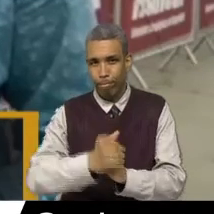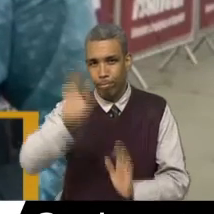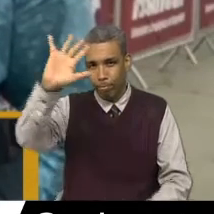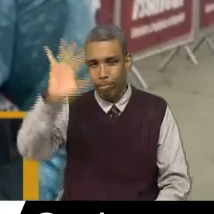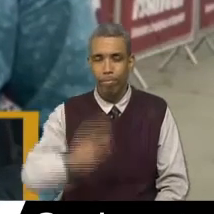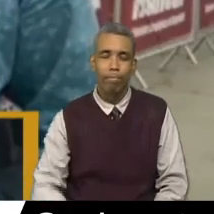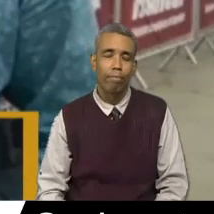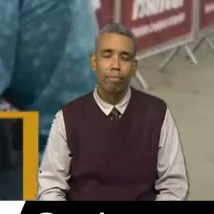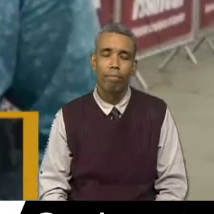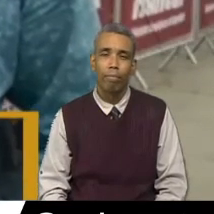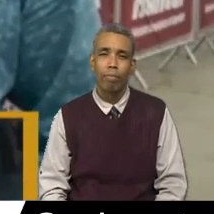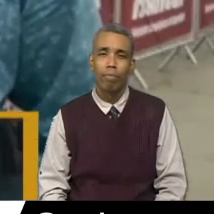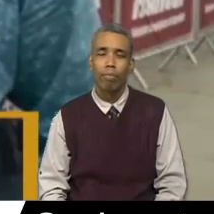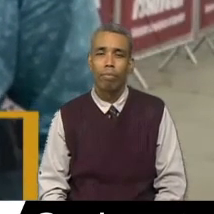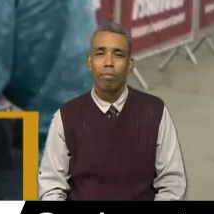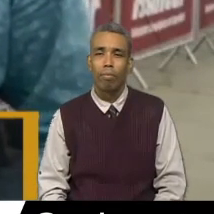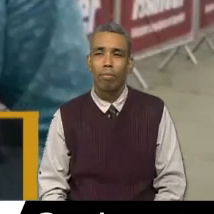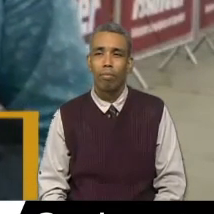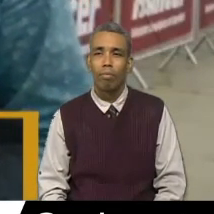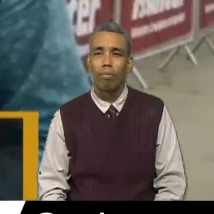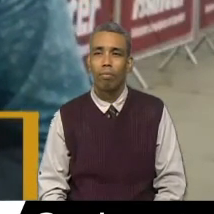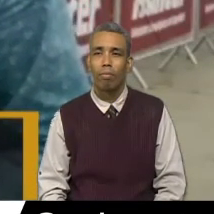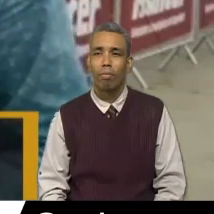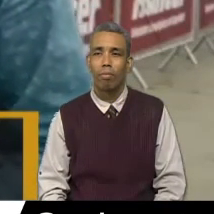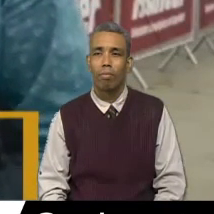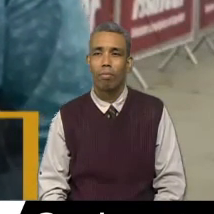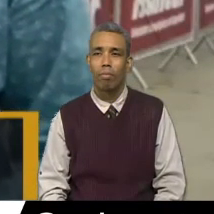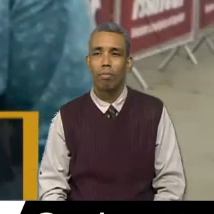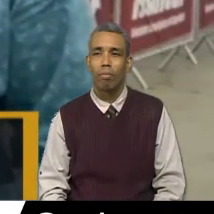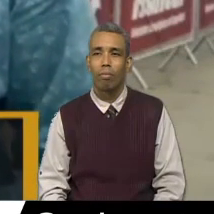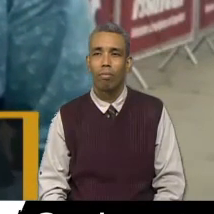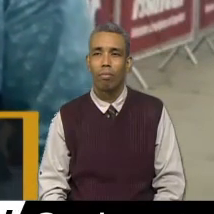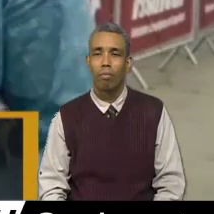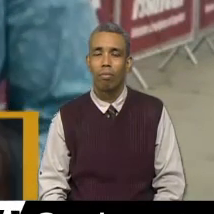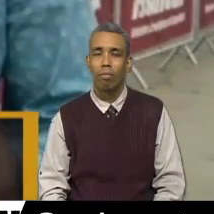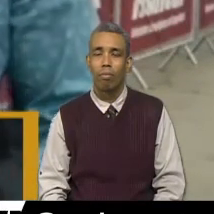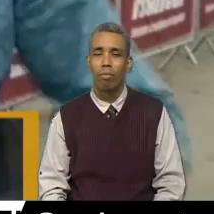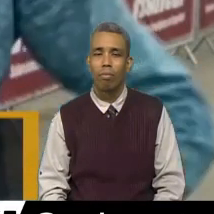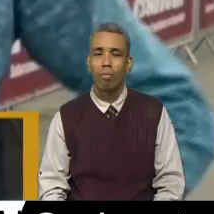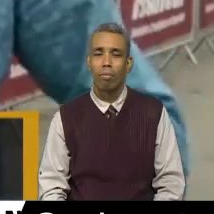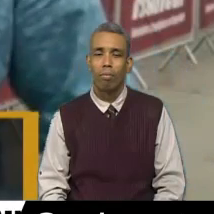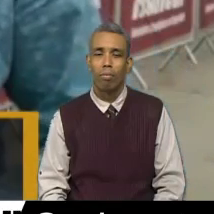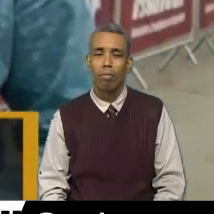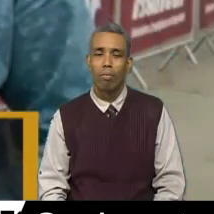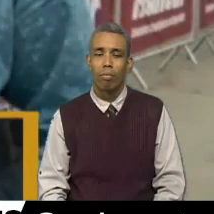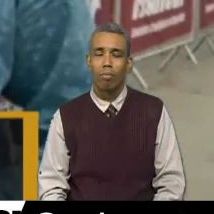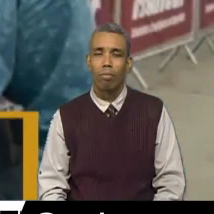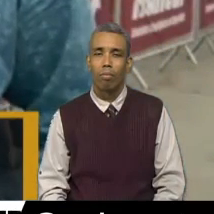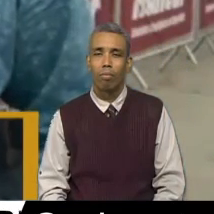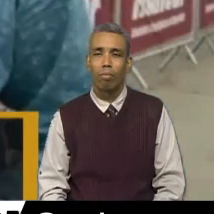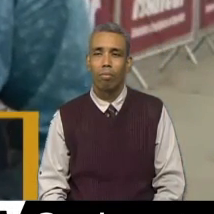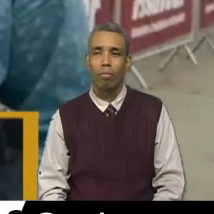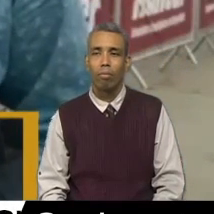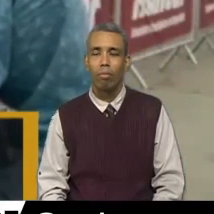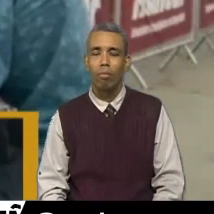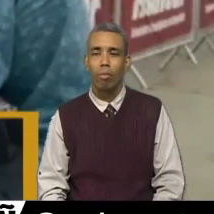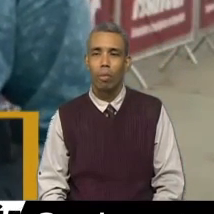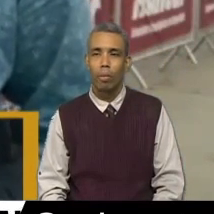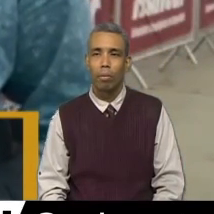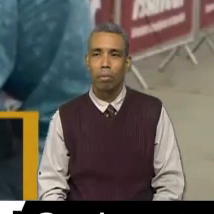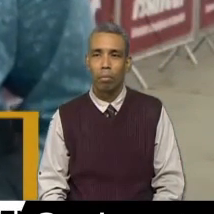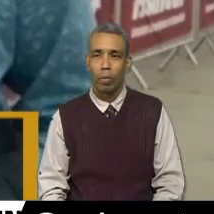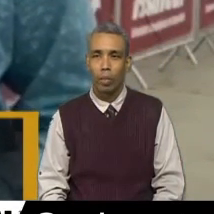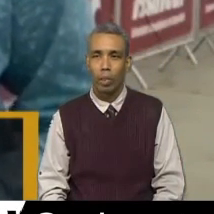municipio, también para el dirigente deportivo, para el empresario Cristian Freyman Juliao Camacho. A ellos gracias por el apoyo y su confianza en este